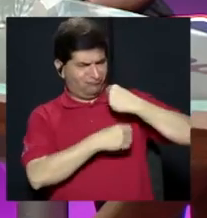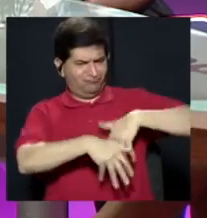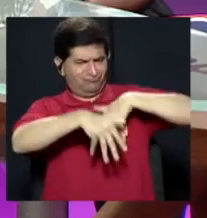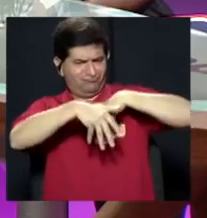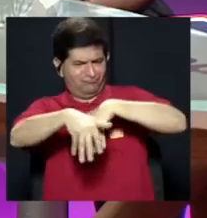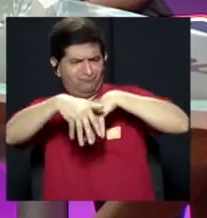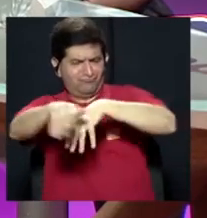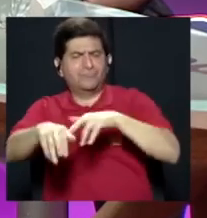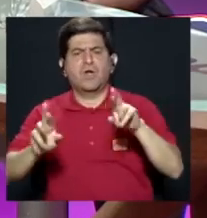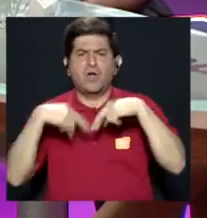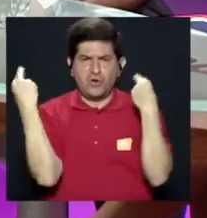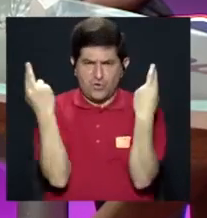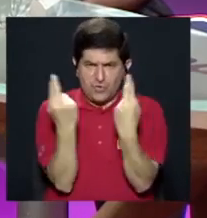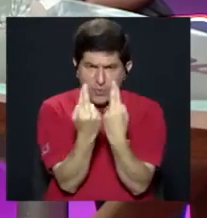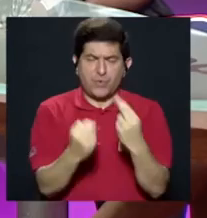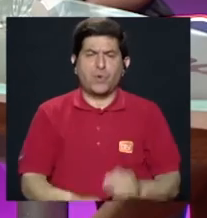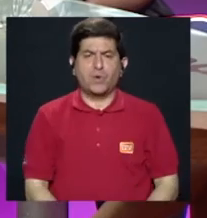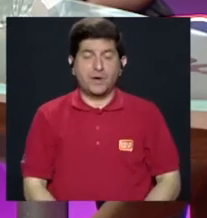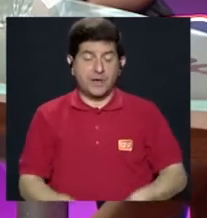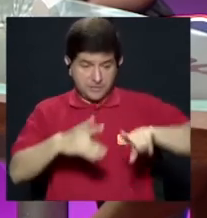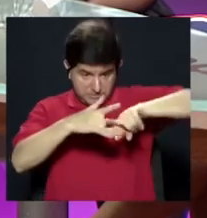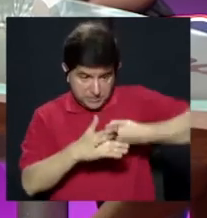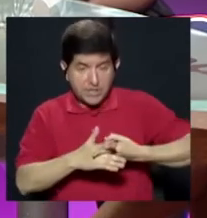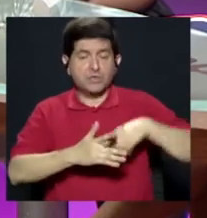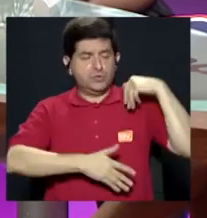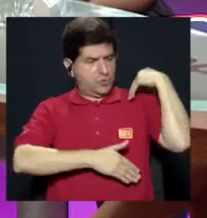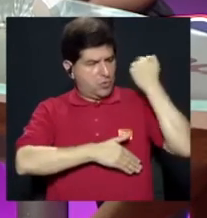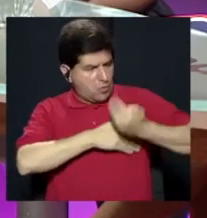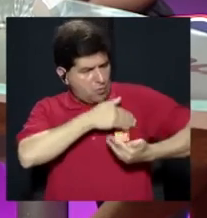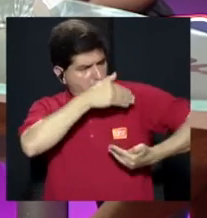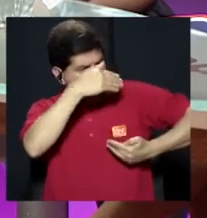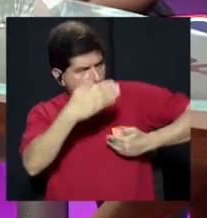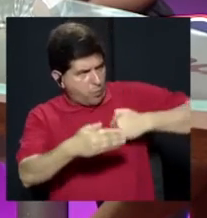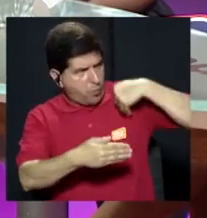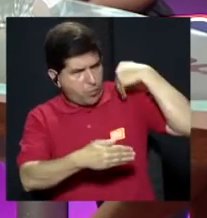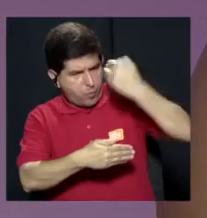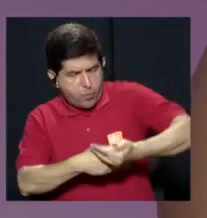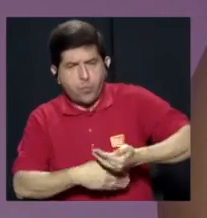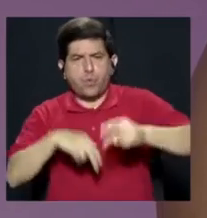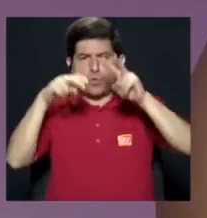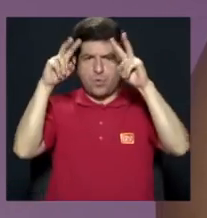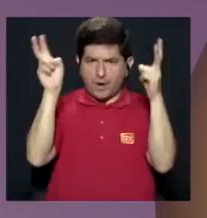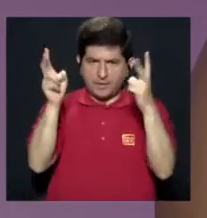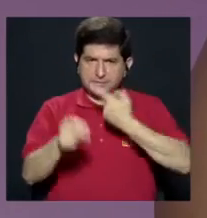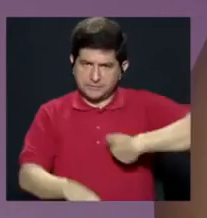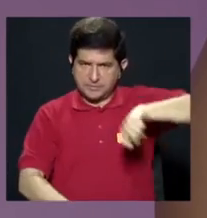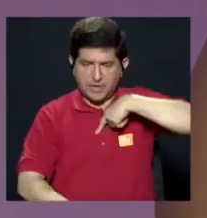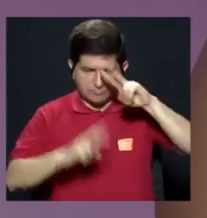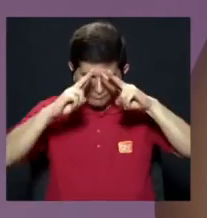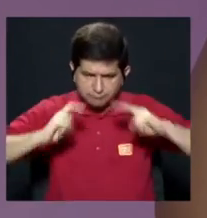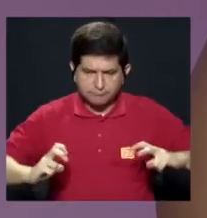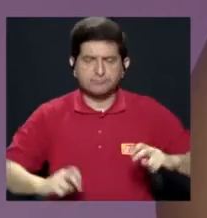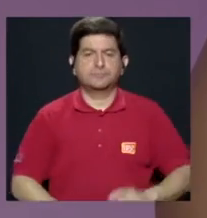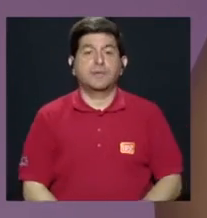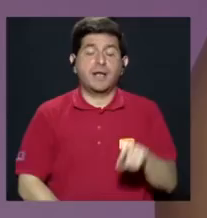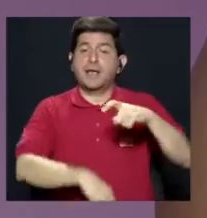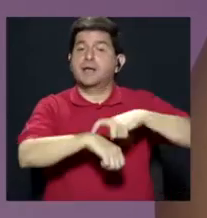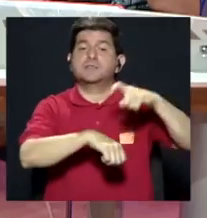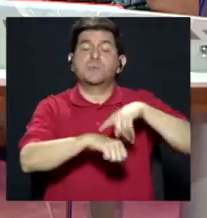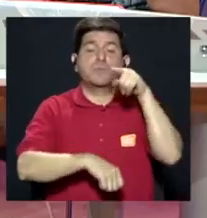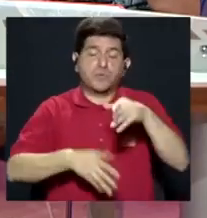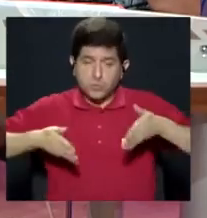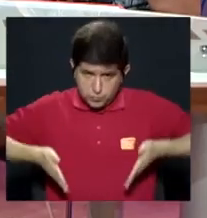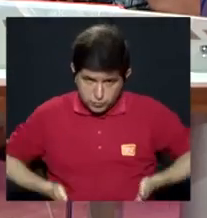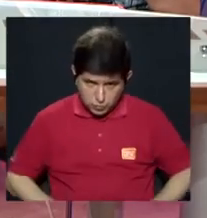a hacer reuniones y así fue como empezamos a evolucionar el tema pues del que tratamos. ¿Usted en ese momento había